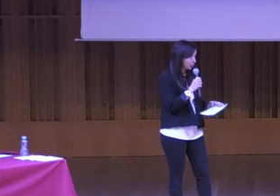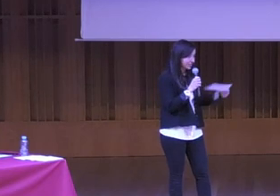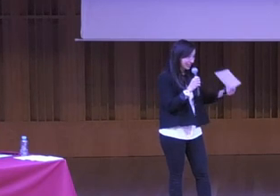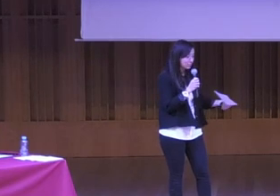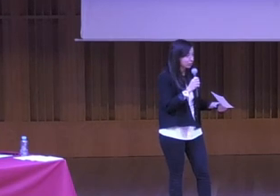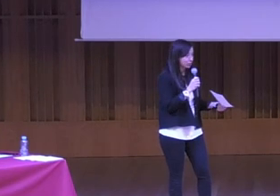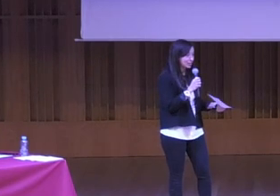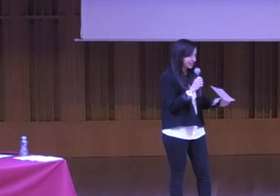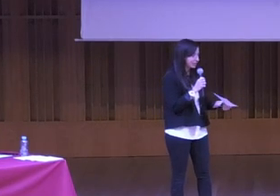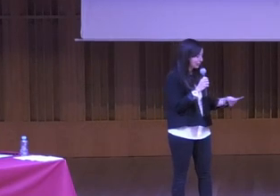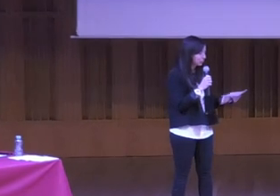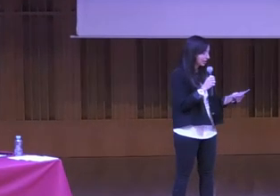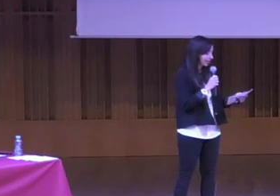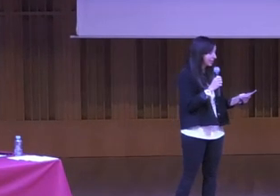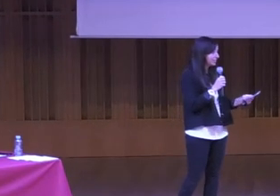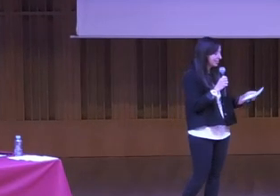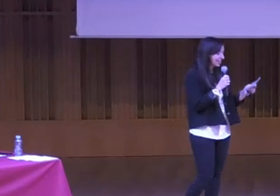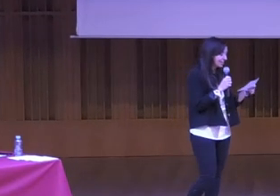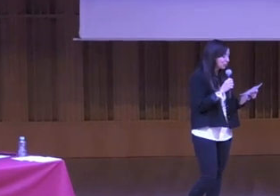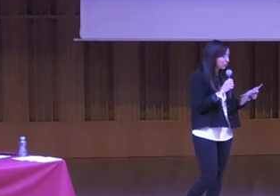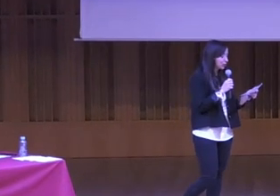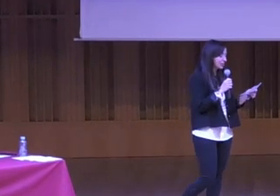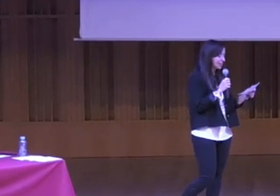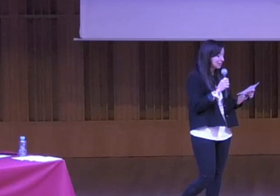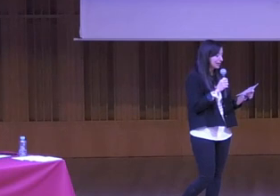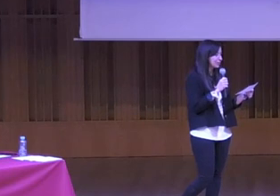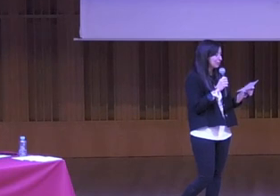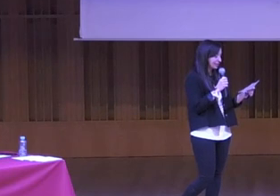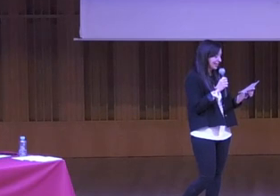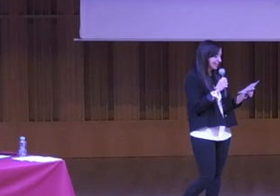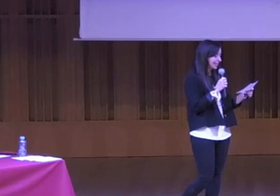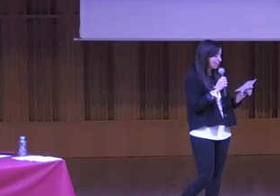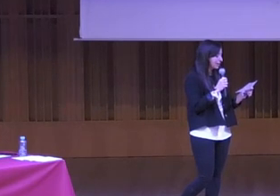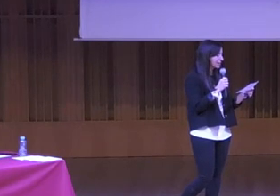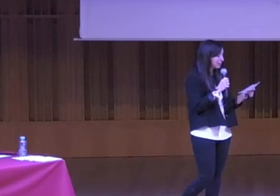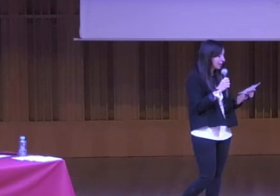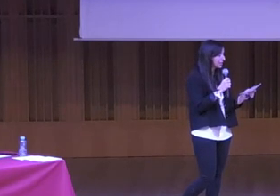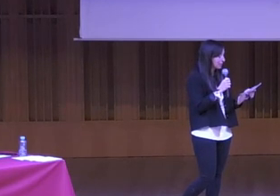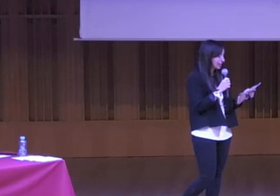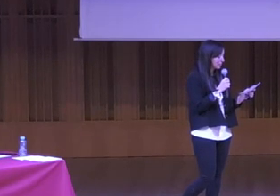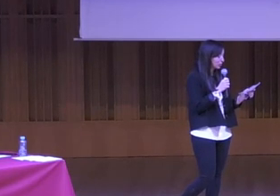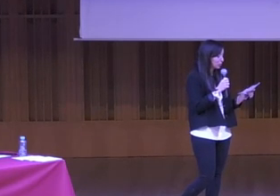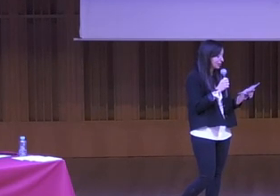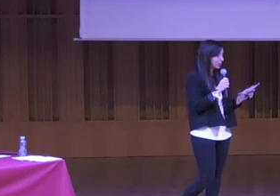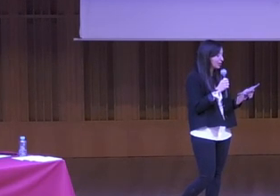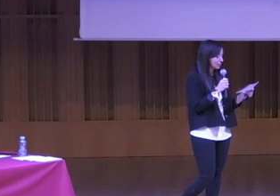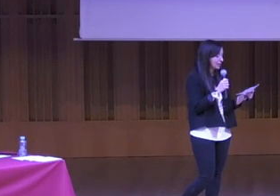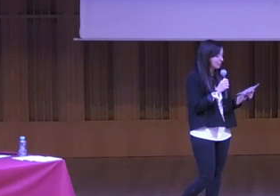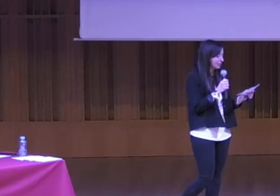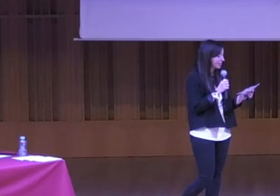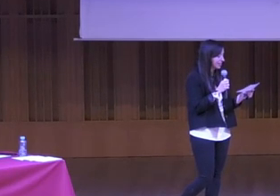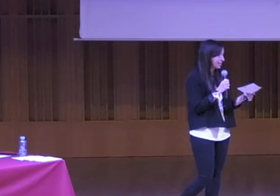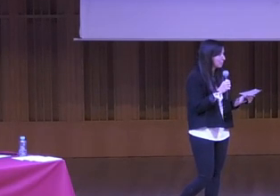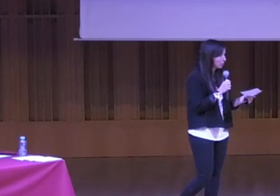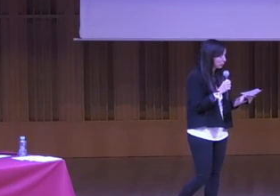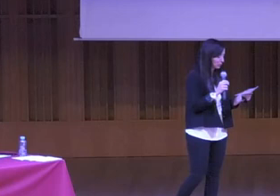Genial, porque sigue respondiendo la siguiente pregunta, que era, ¿qué soluciones hay para solventar la pérdida de plazas de aparcamiento público,